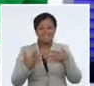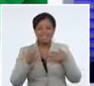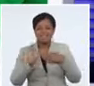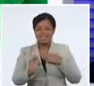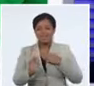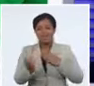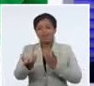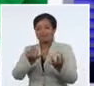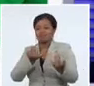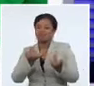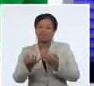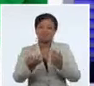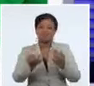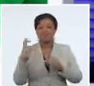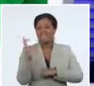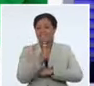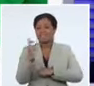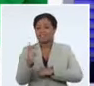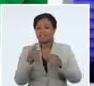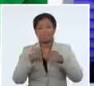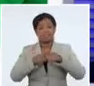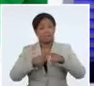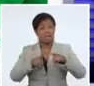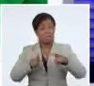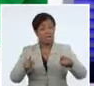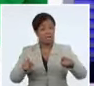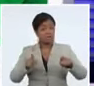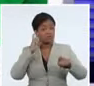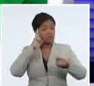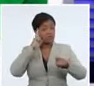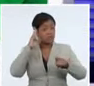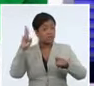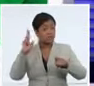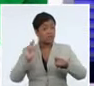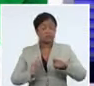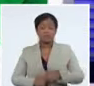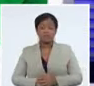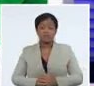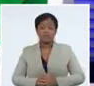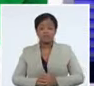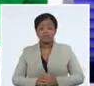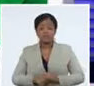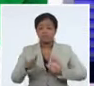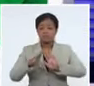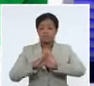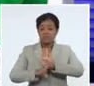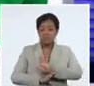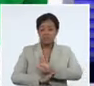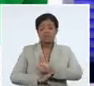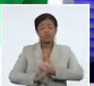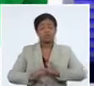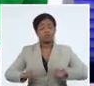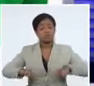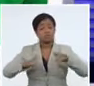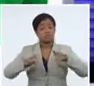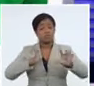de la festejo pues mantenido algunas medidas de protección. No podemos ser